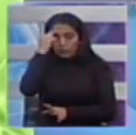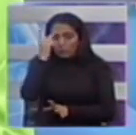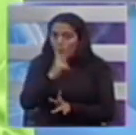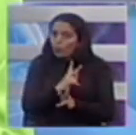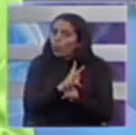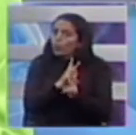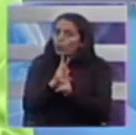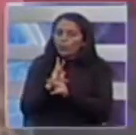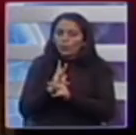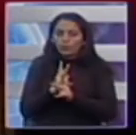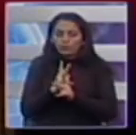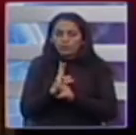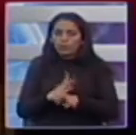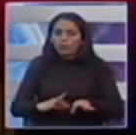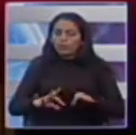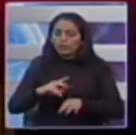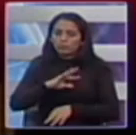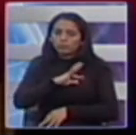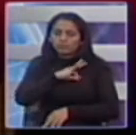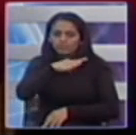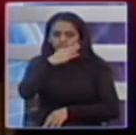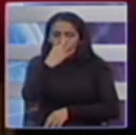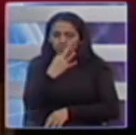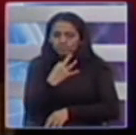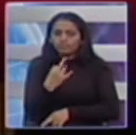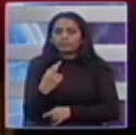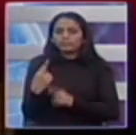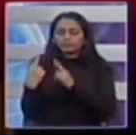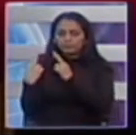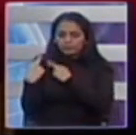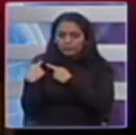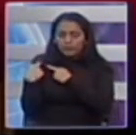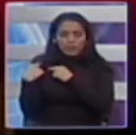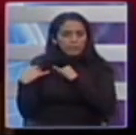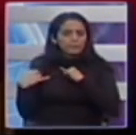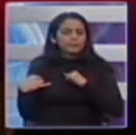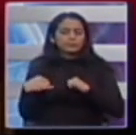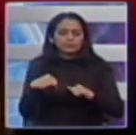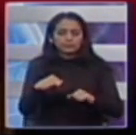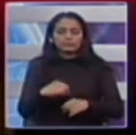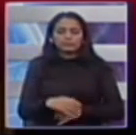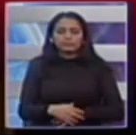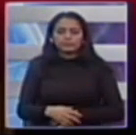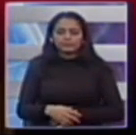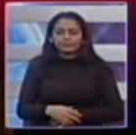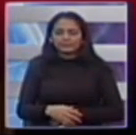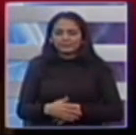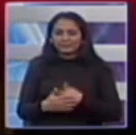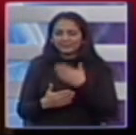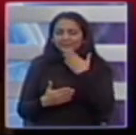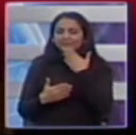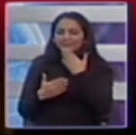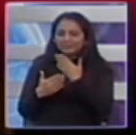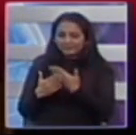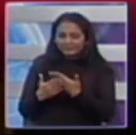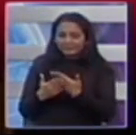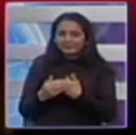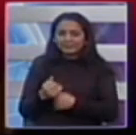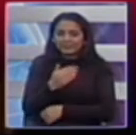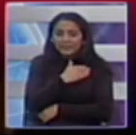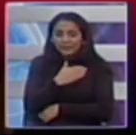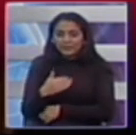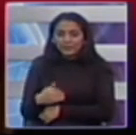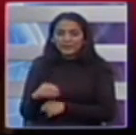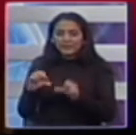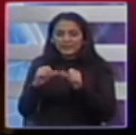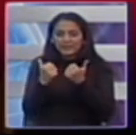tema con mucha seriedad, con mucha responsabilidad, y eso lo vamos a hacer y lo seguiremos haciendo desde la Asamblea Nacional. Gracias a Gabriela Rivadeneira, presidenta de la Asamblea Nacional,